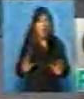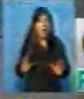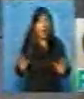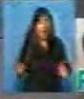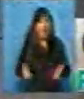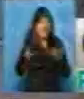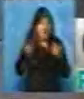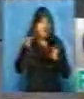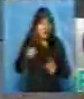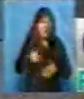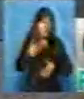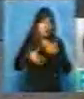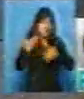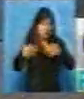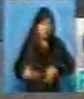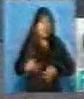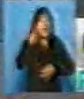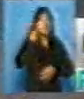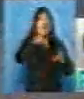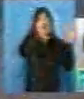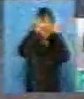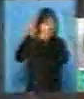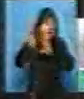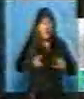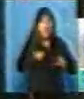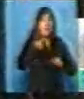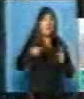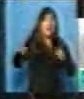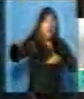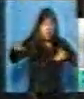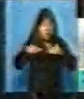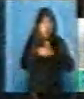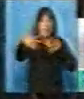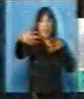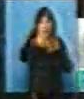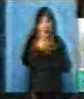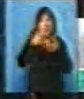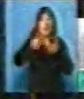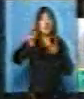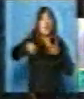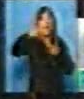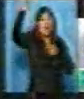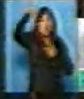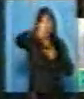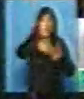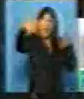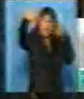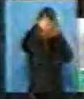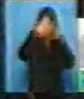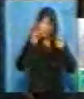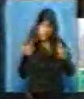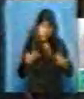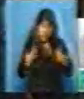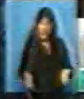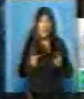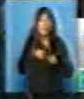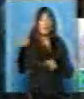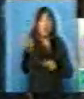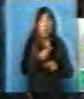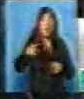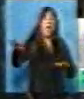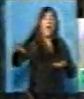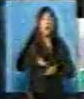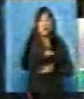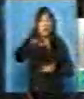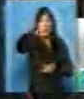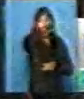tener ligados las rutas, tanto aéreas como terrestres. Y el otro tema que trabajamos, la ruta bicentenaria, que viene de Tarija hasta